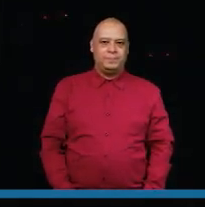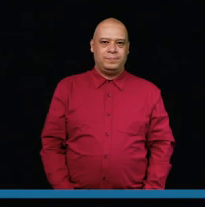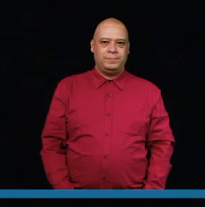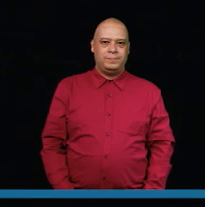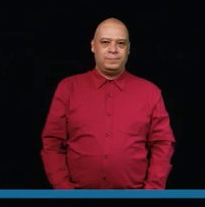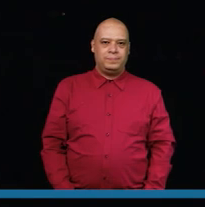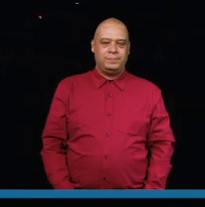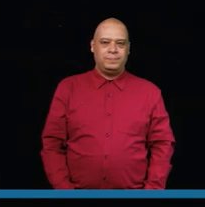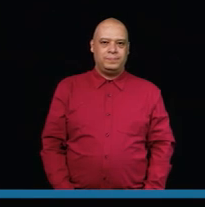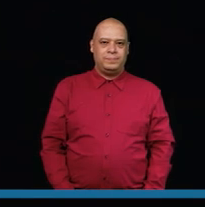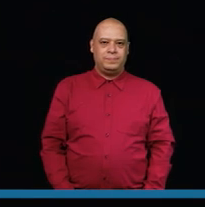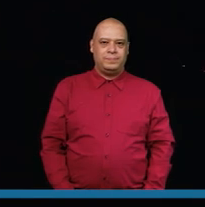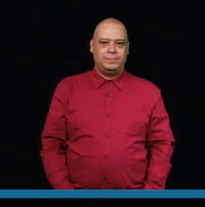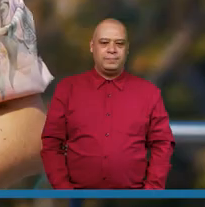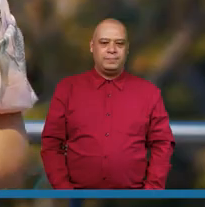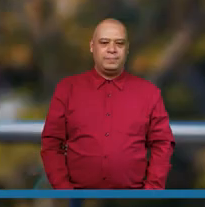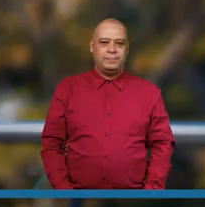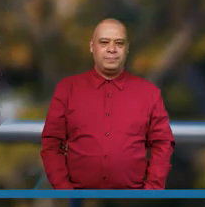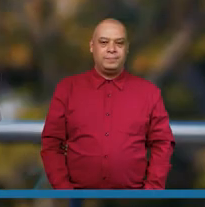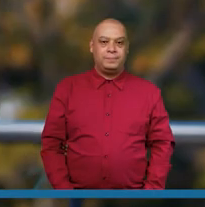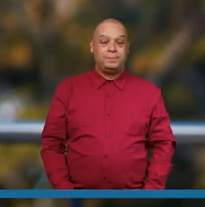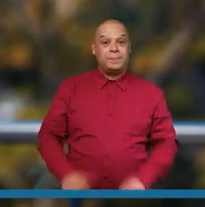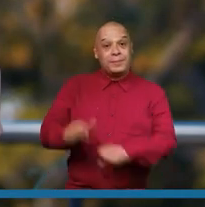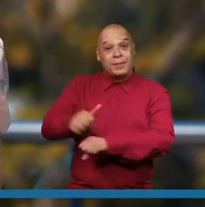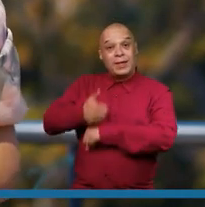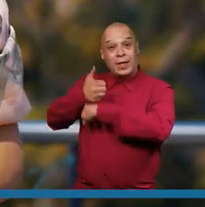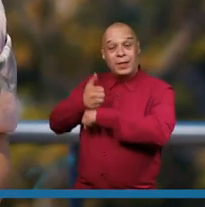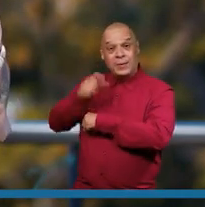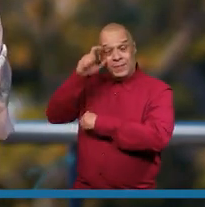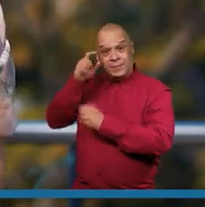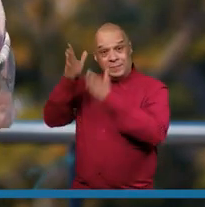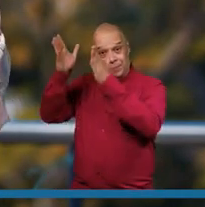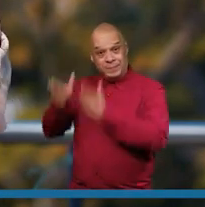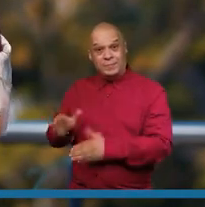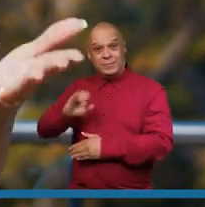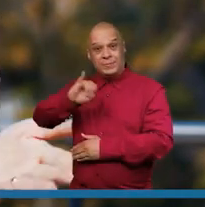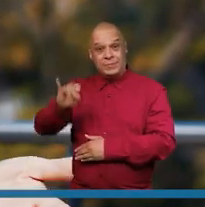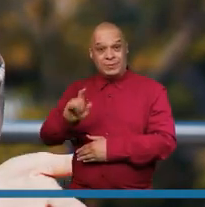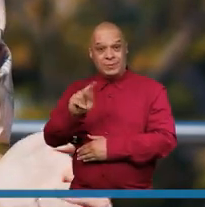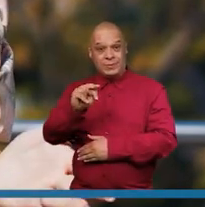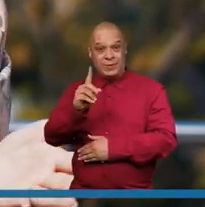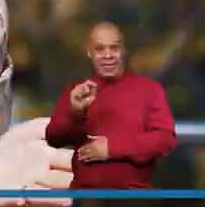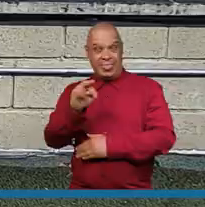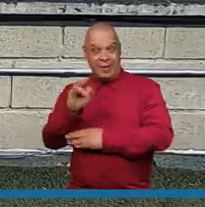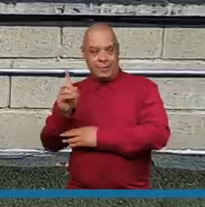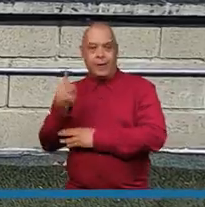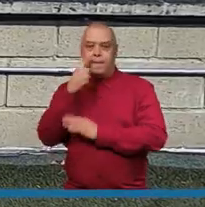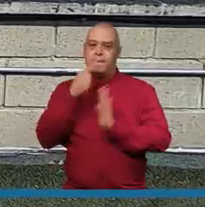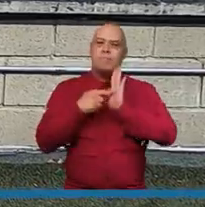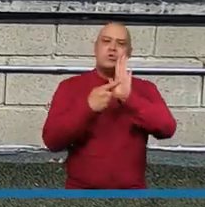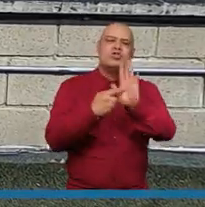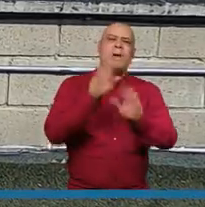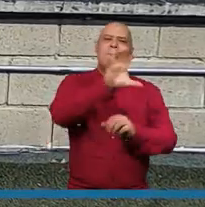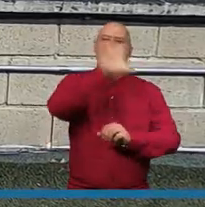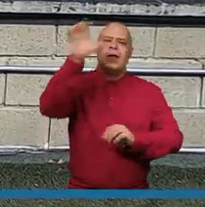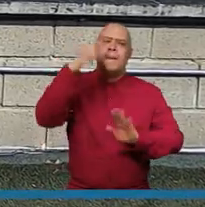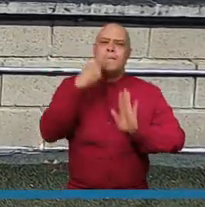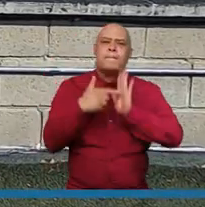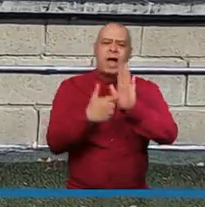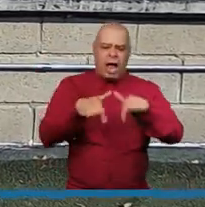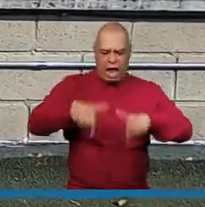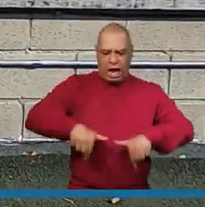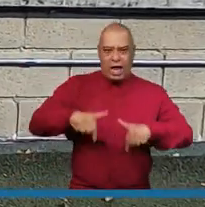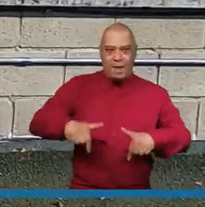Futuro sostenible. El director Juan David Palacio Cardona presentará a la comunidad internacional los avances